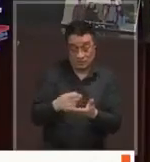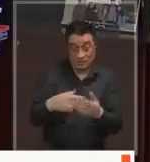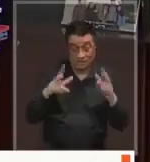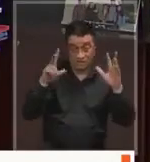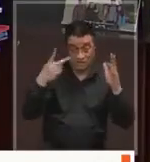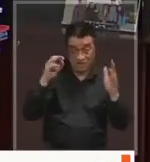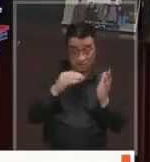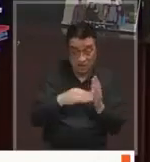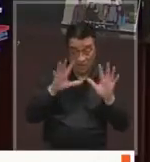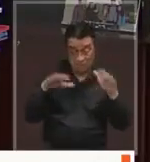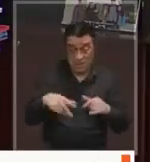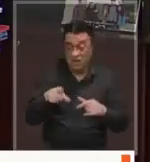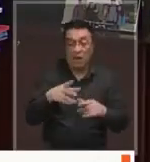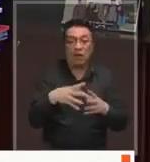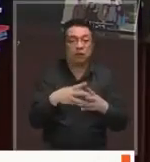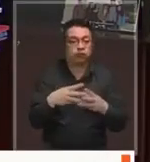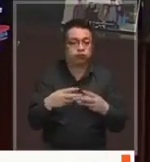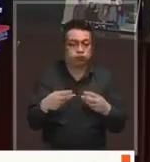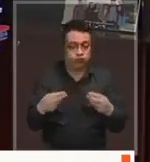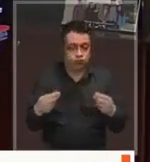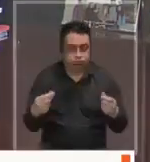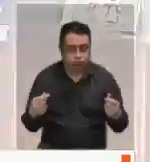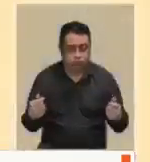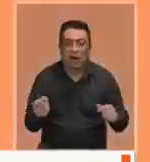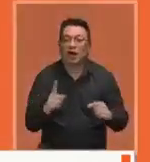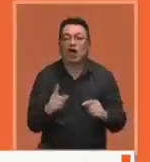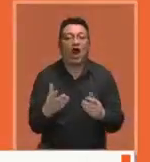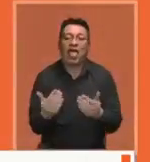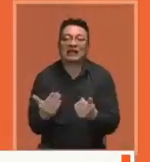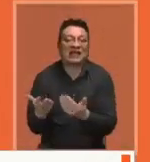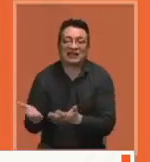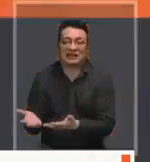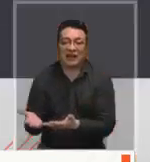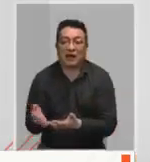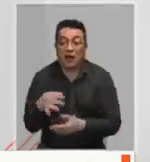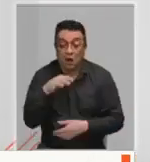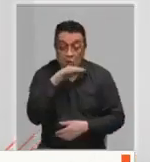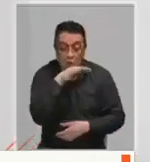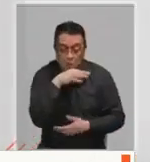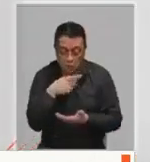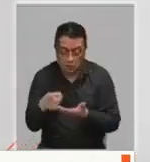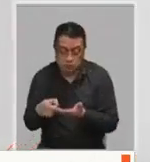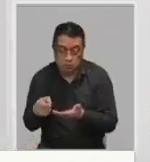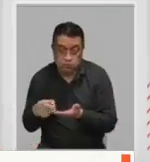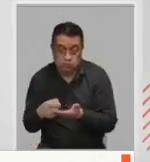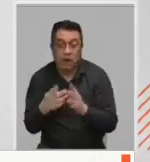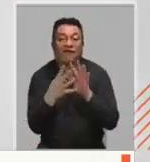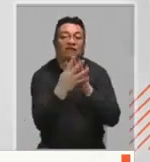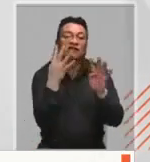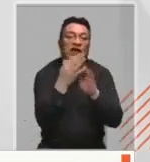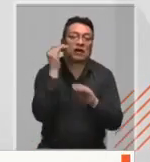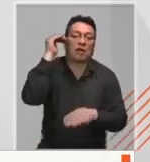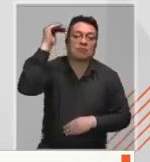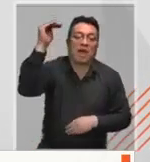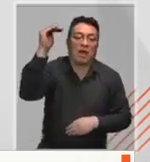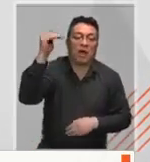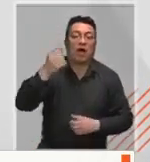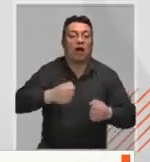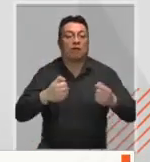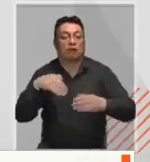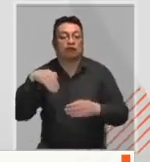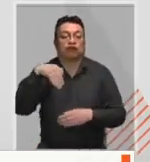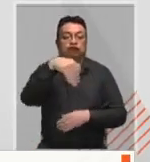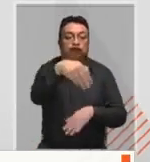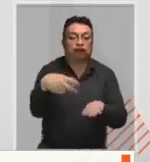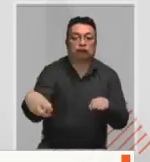empezar a desaparecer. No sé, o va a haber menos necesidad. El uso del efectivo predomina en las ferias y para pagar el transporte público, según